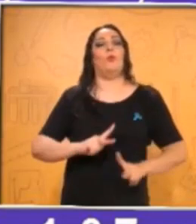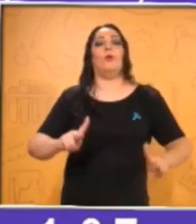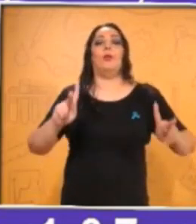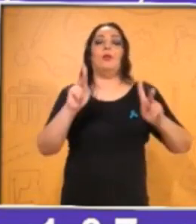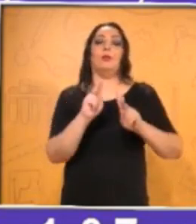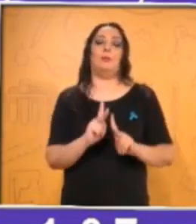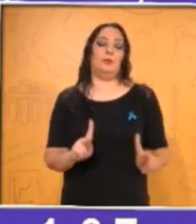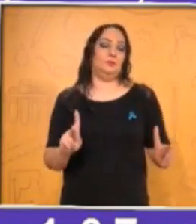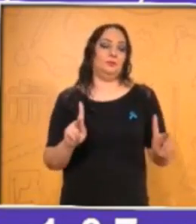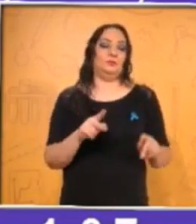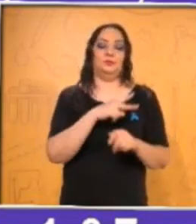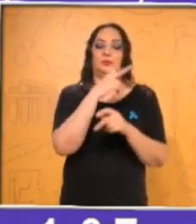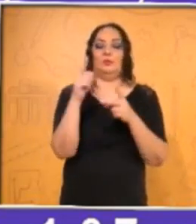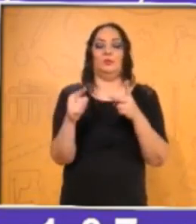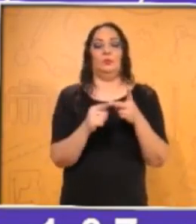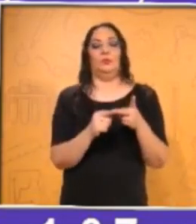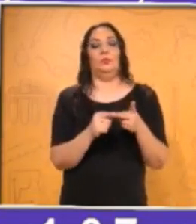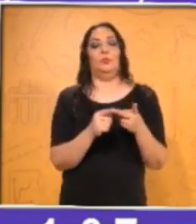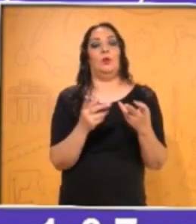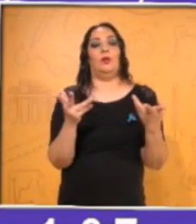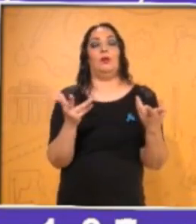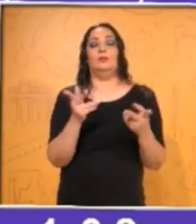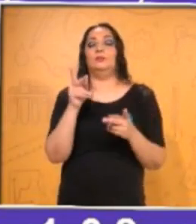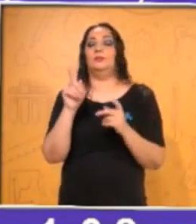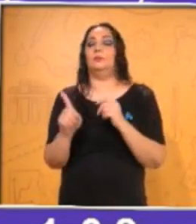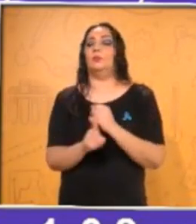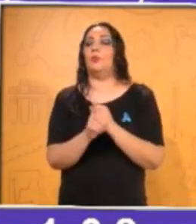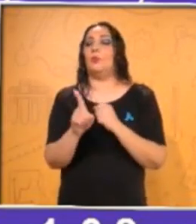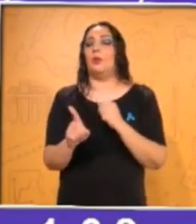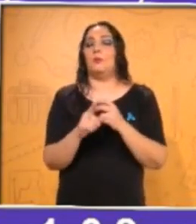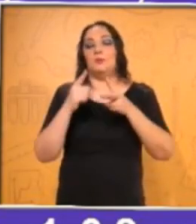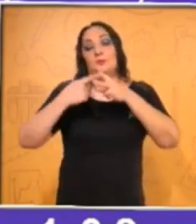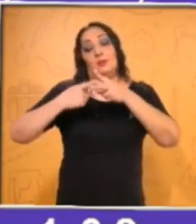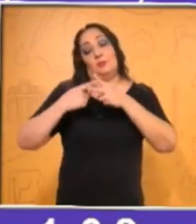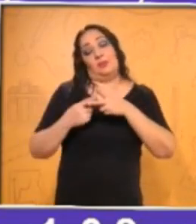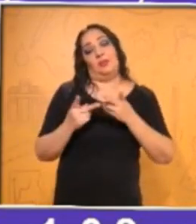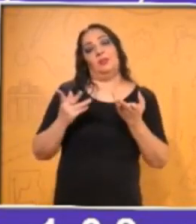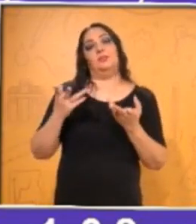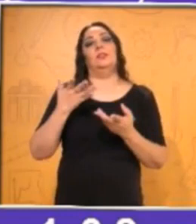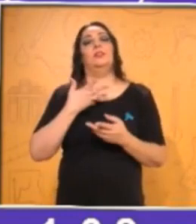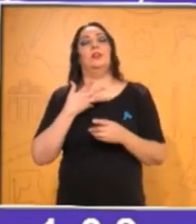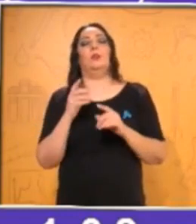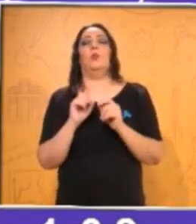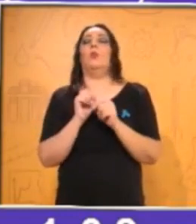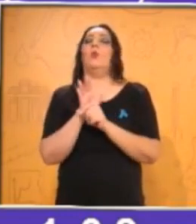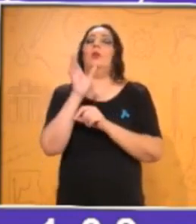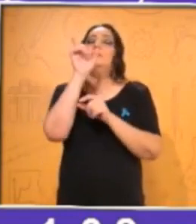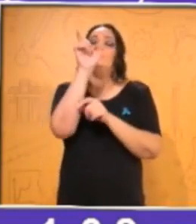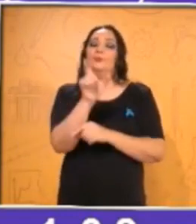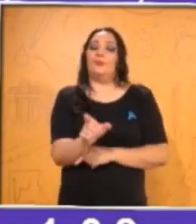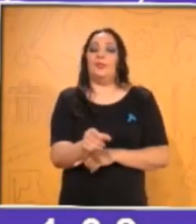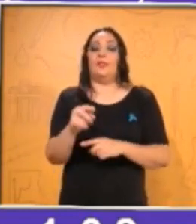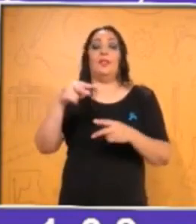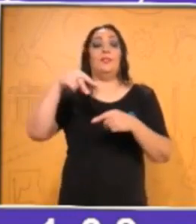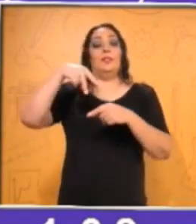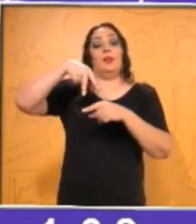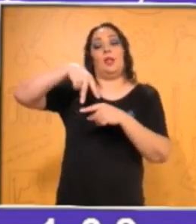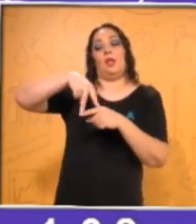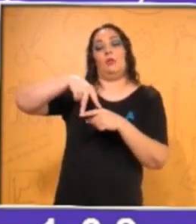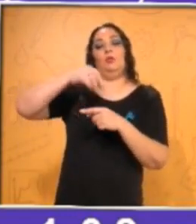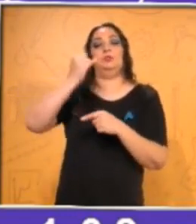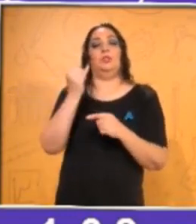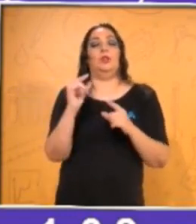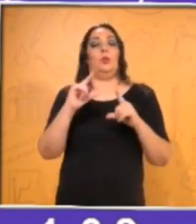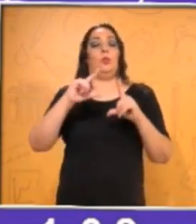el uso de las características y propiedades de triángulos y cuadriláteros. Los niños de quinto